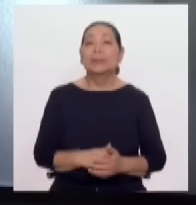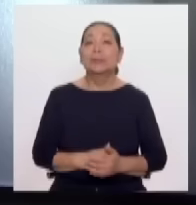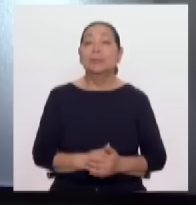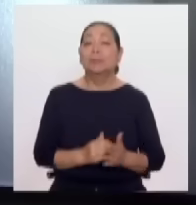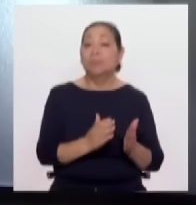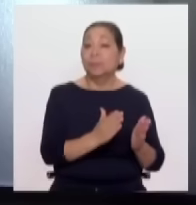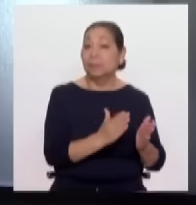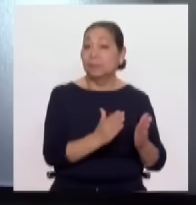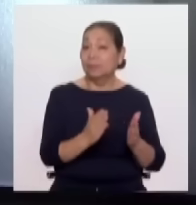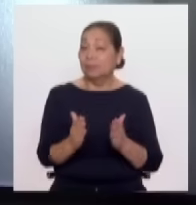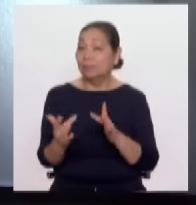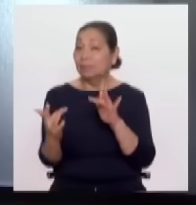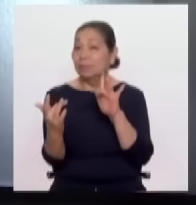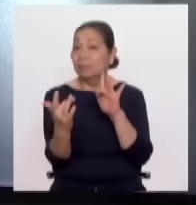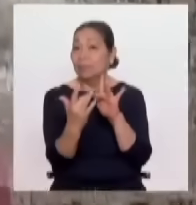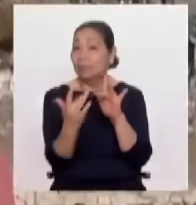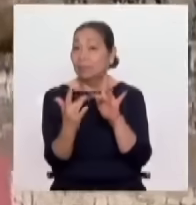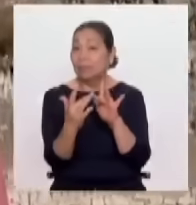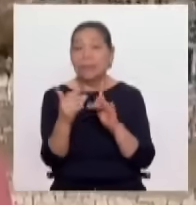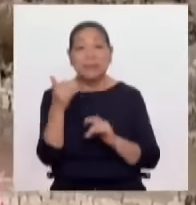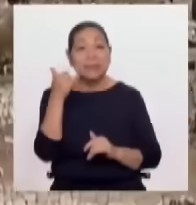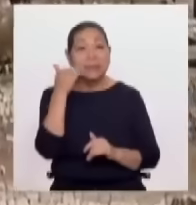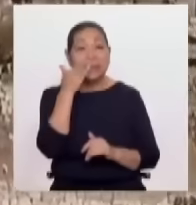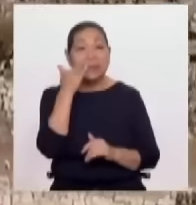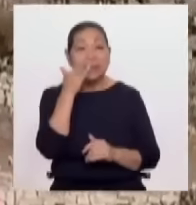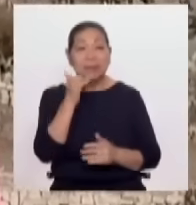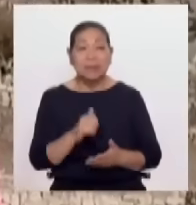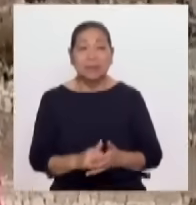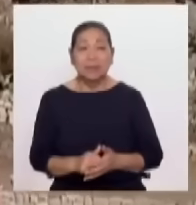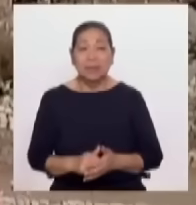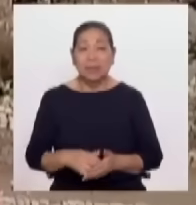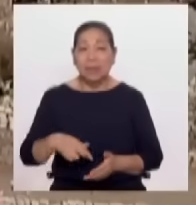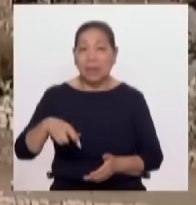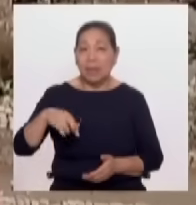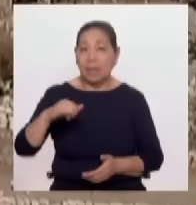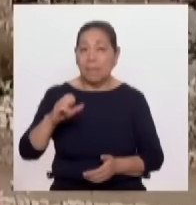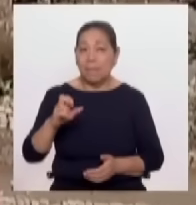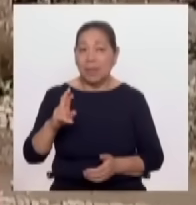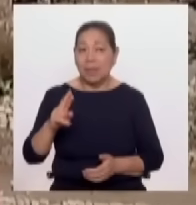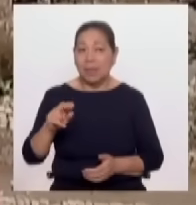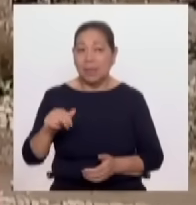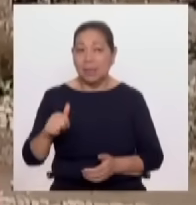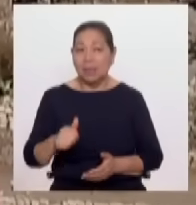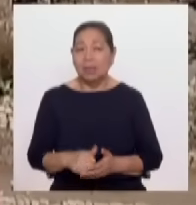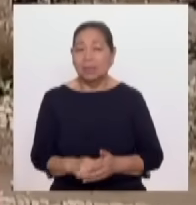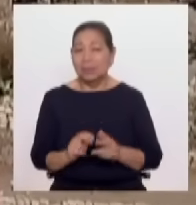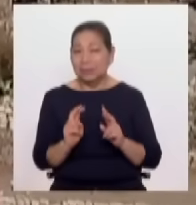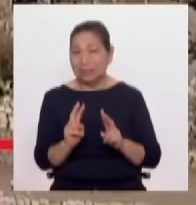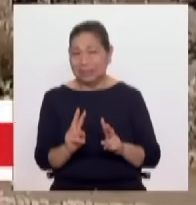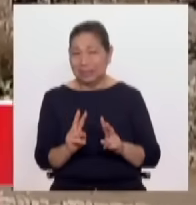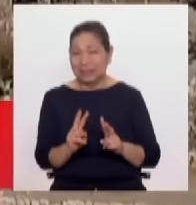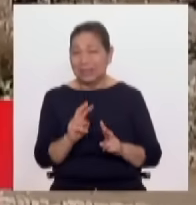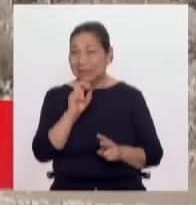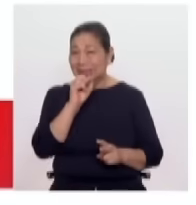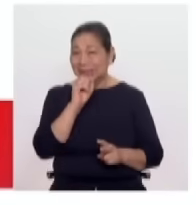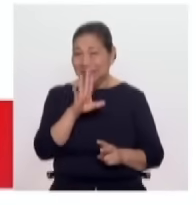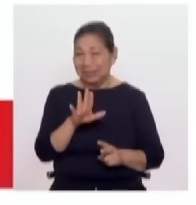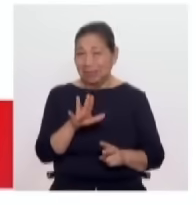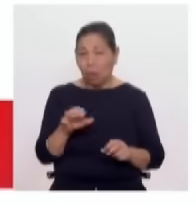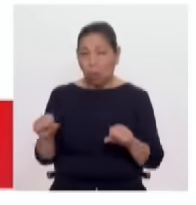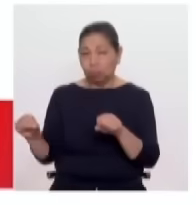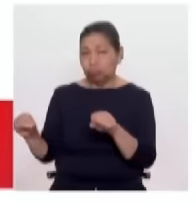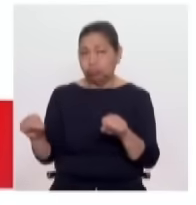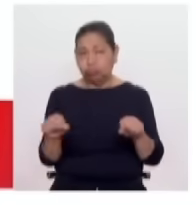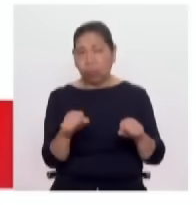Ahora tenemos un enlace telefónico con nuestra compañera Pierina Valencia. Hace unos instantes estábamos reportando un